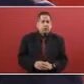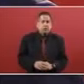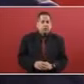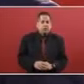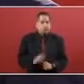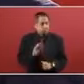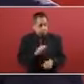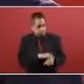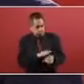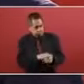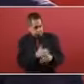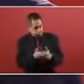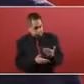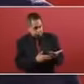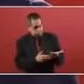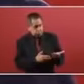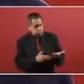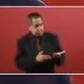que